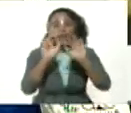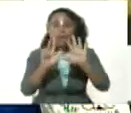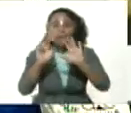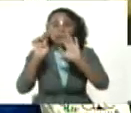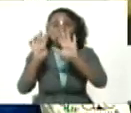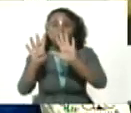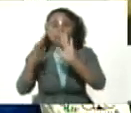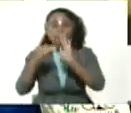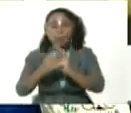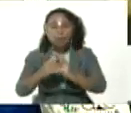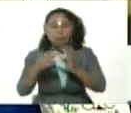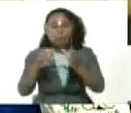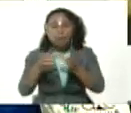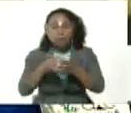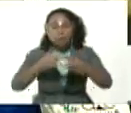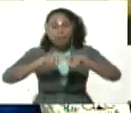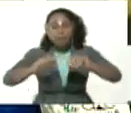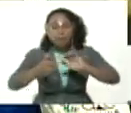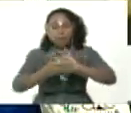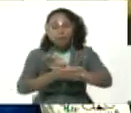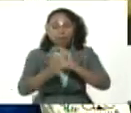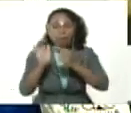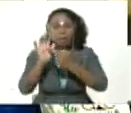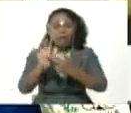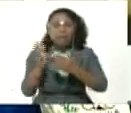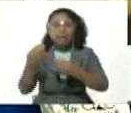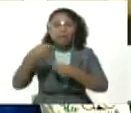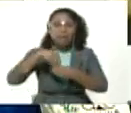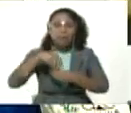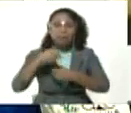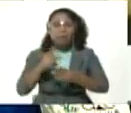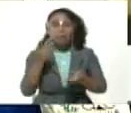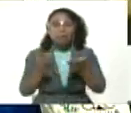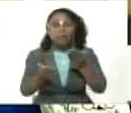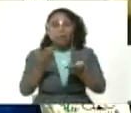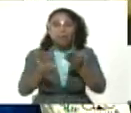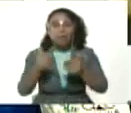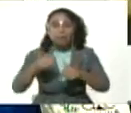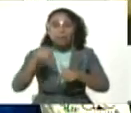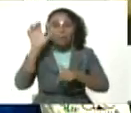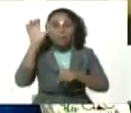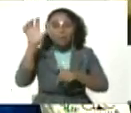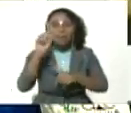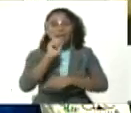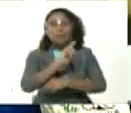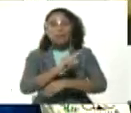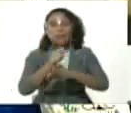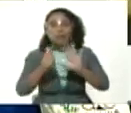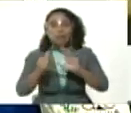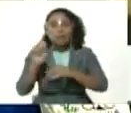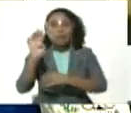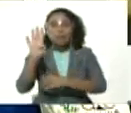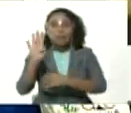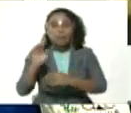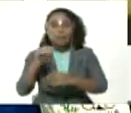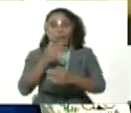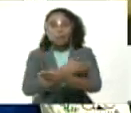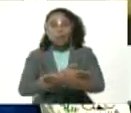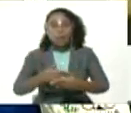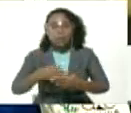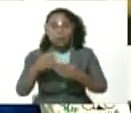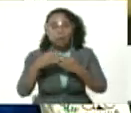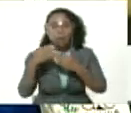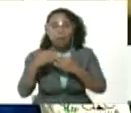1.189.000 quintales, que puede representar un ingreso promedio al país de 164 millones de